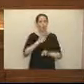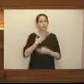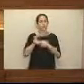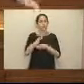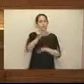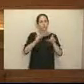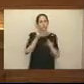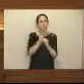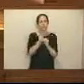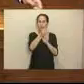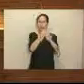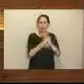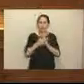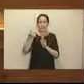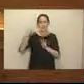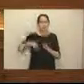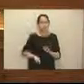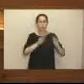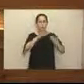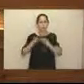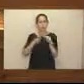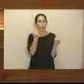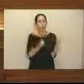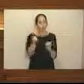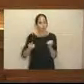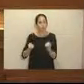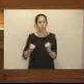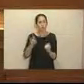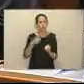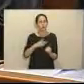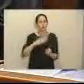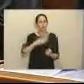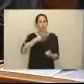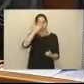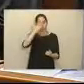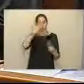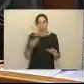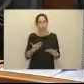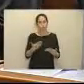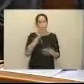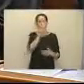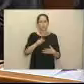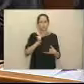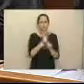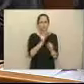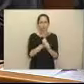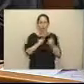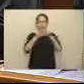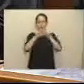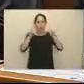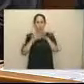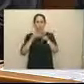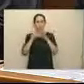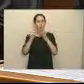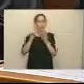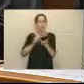sus retribuciones, los vehículos de los que son titulares, el personal, los inmuebles, los contratos, los convenios, toda esa